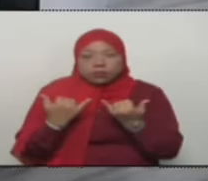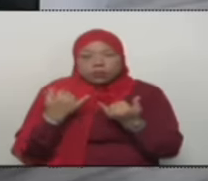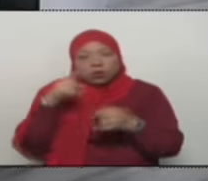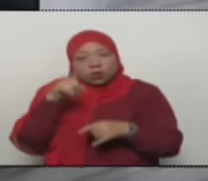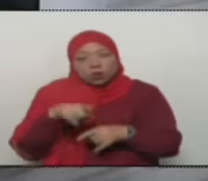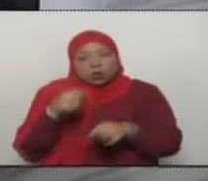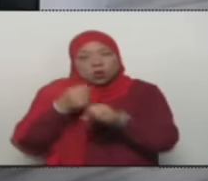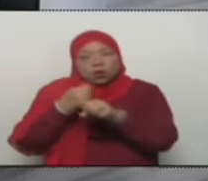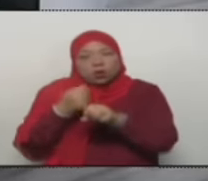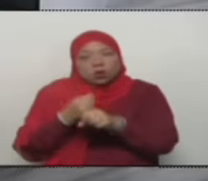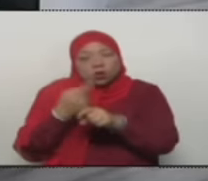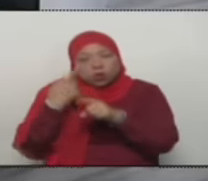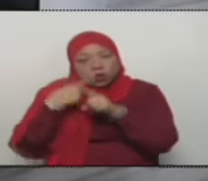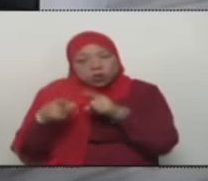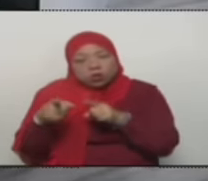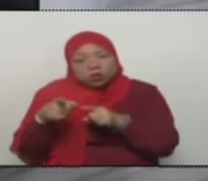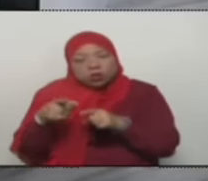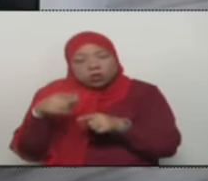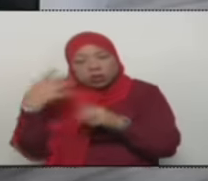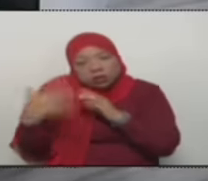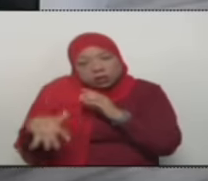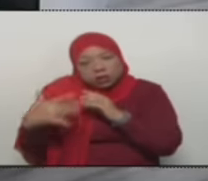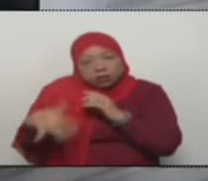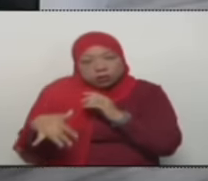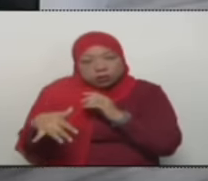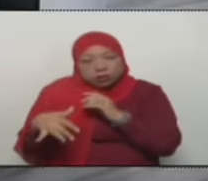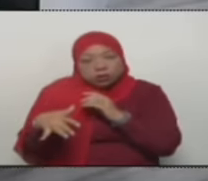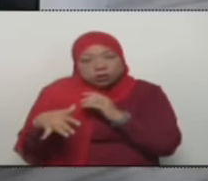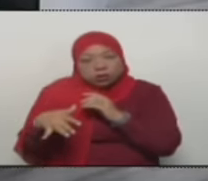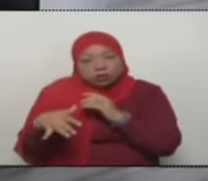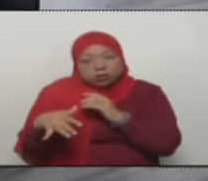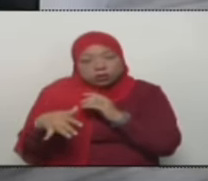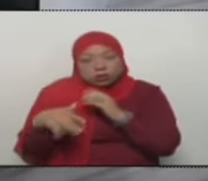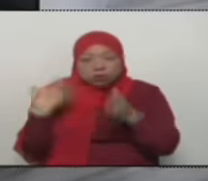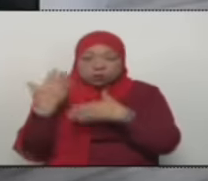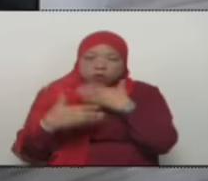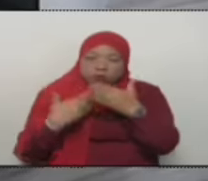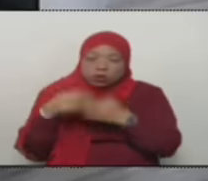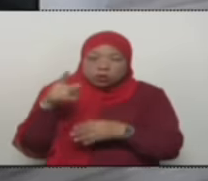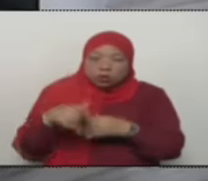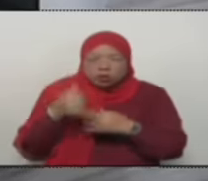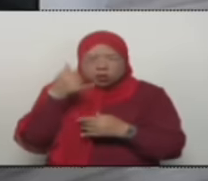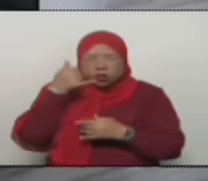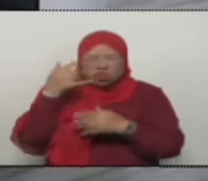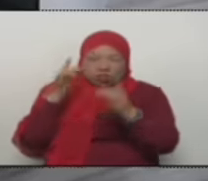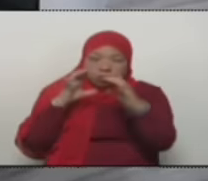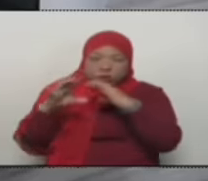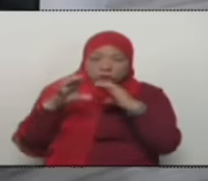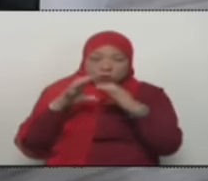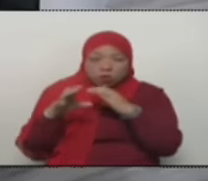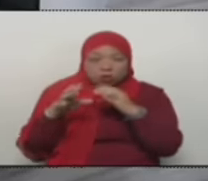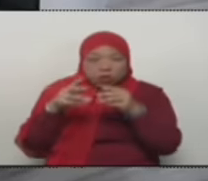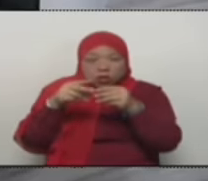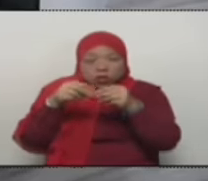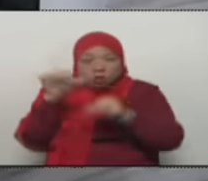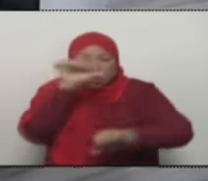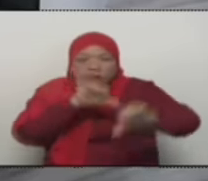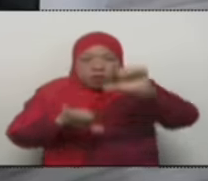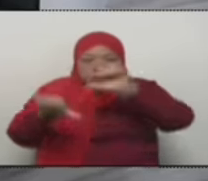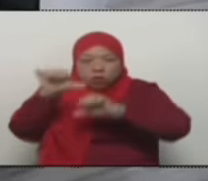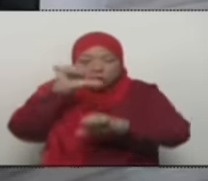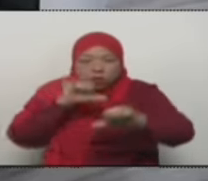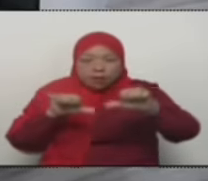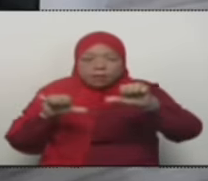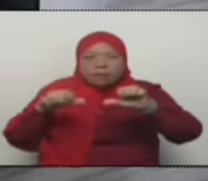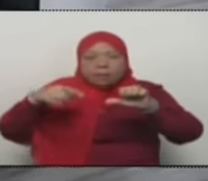le agregan ahora otra cosa mucho más grave, y es que también el cerebro se comunica con una sustancia que se llaman